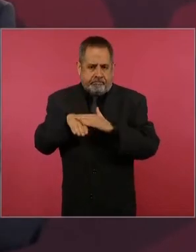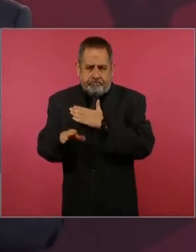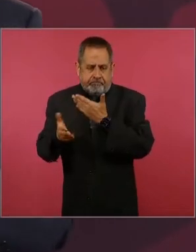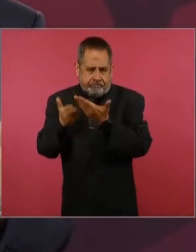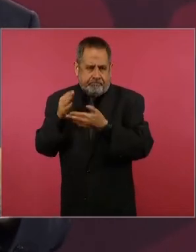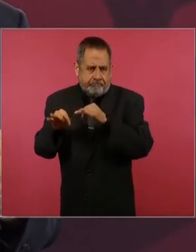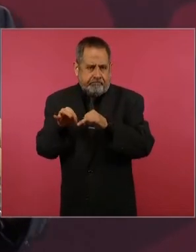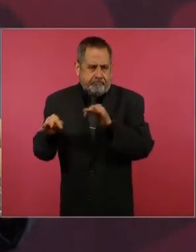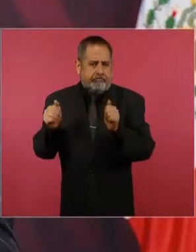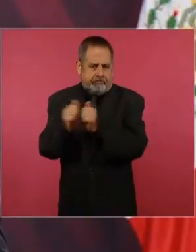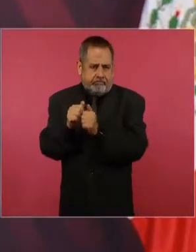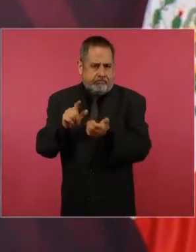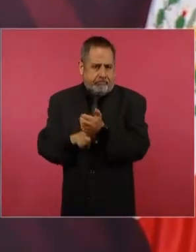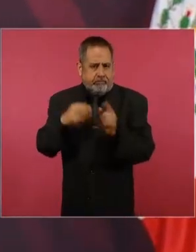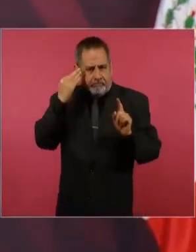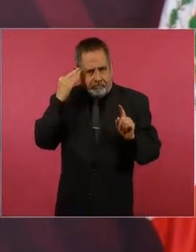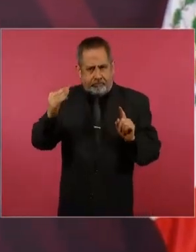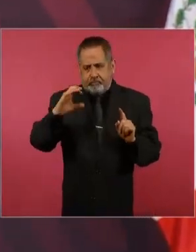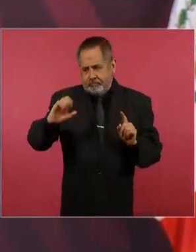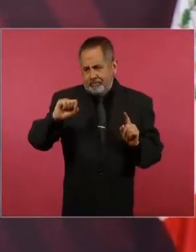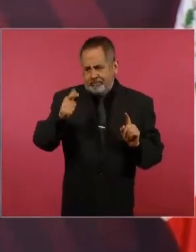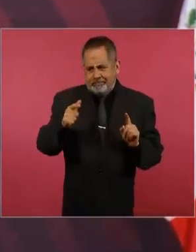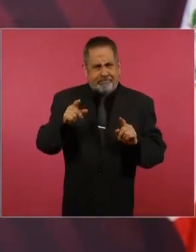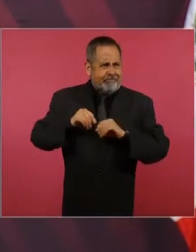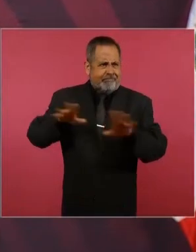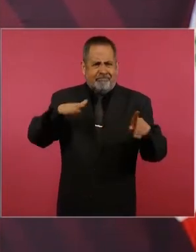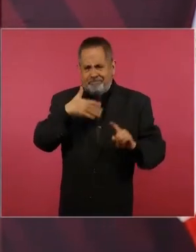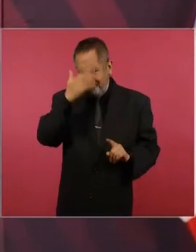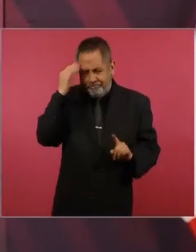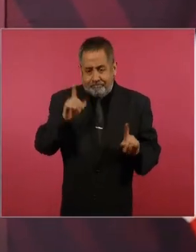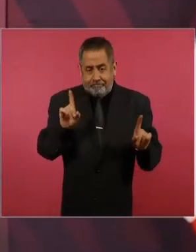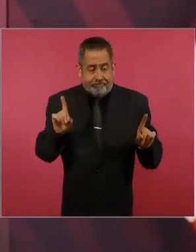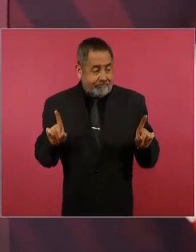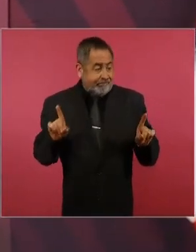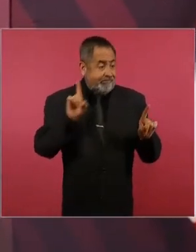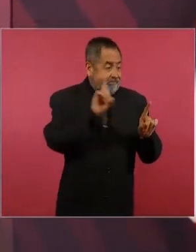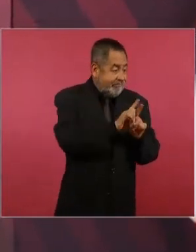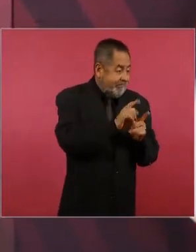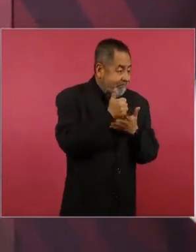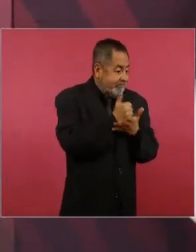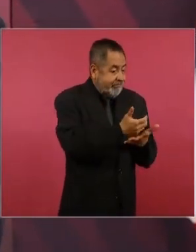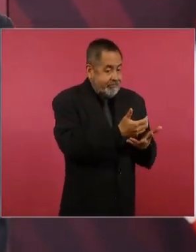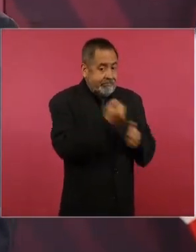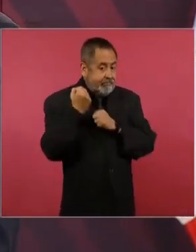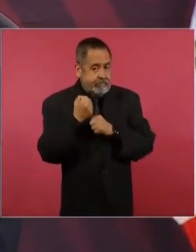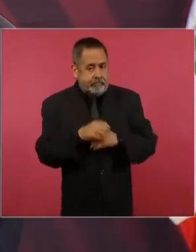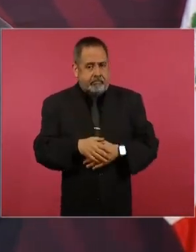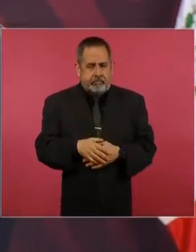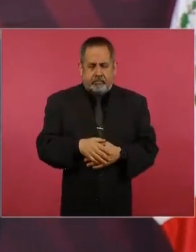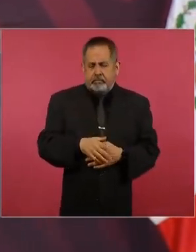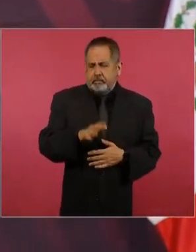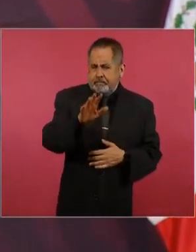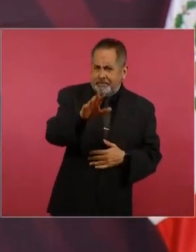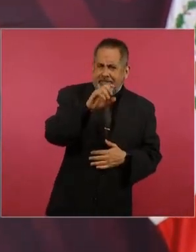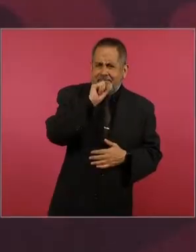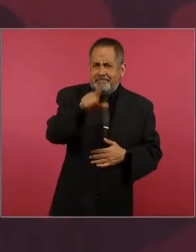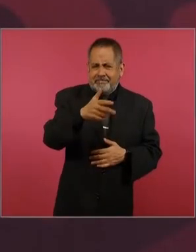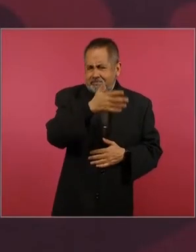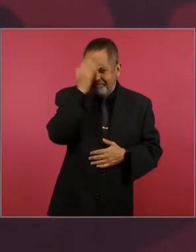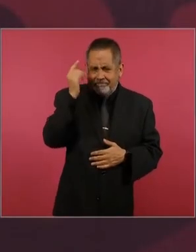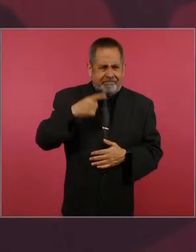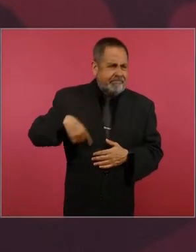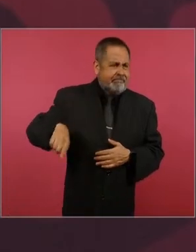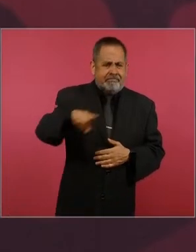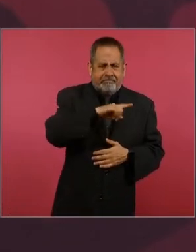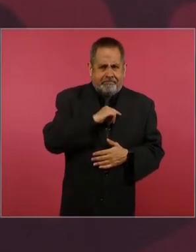de Salinas. Tampoco se sabe mucho cuál fue el desempeño del CISEN